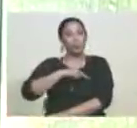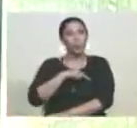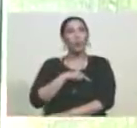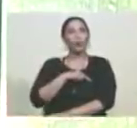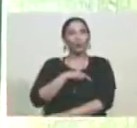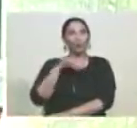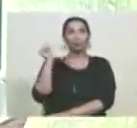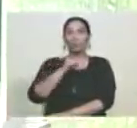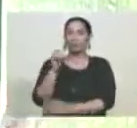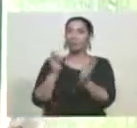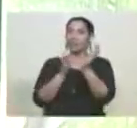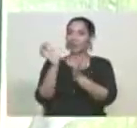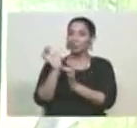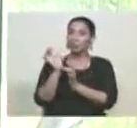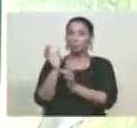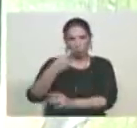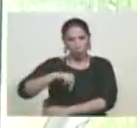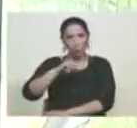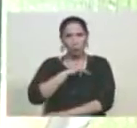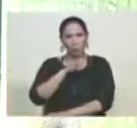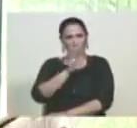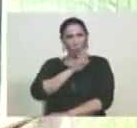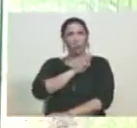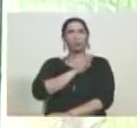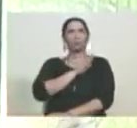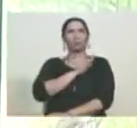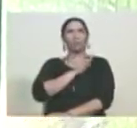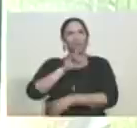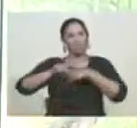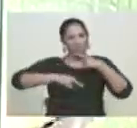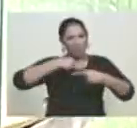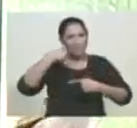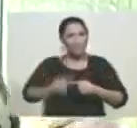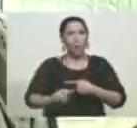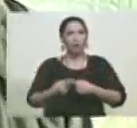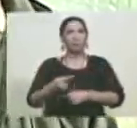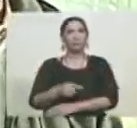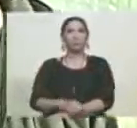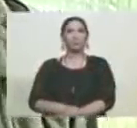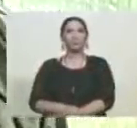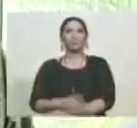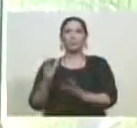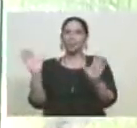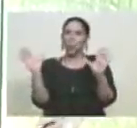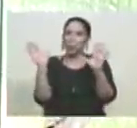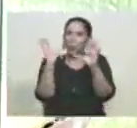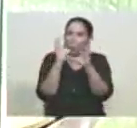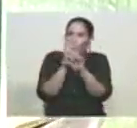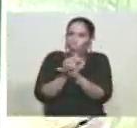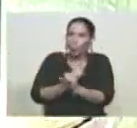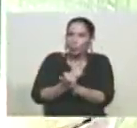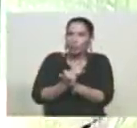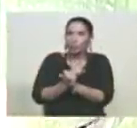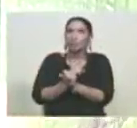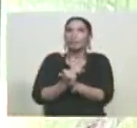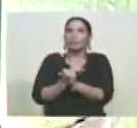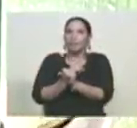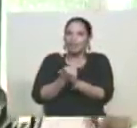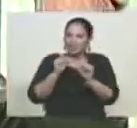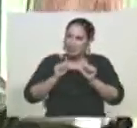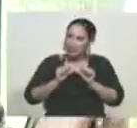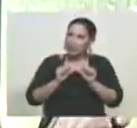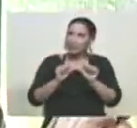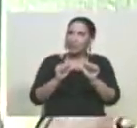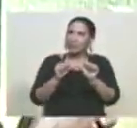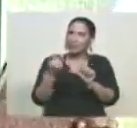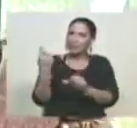Cristo Redentor, nosotros, después de eso, después de ese anochecer, vamos a seguir teniendo una luz